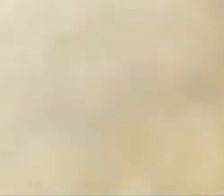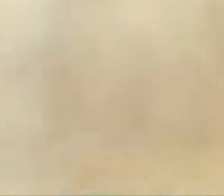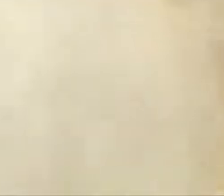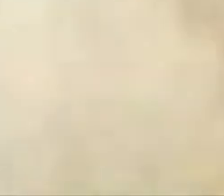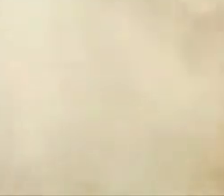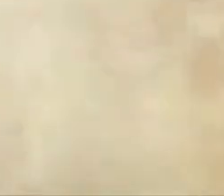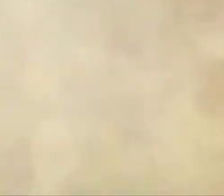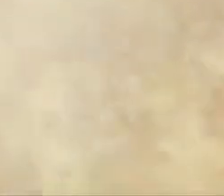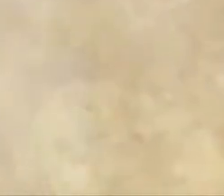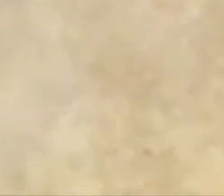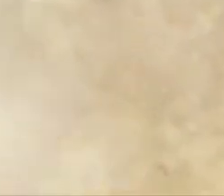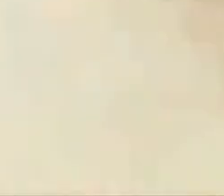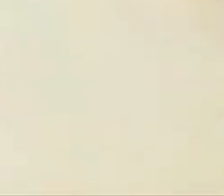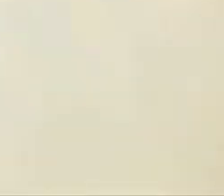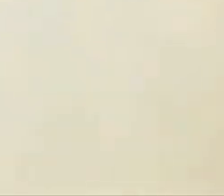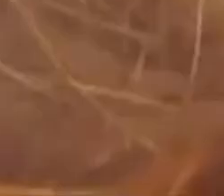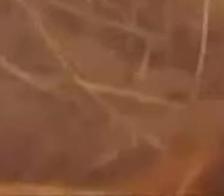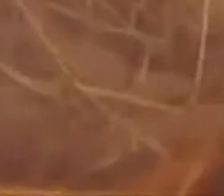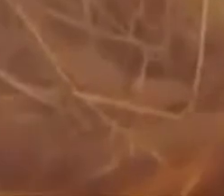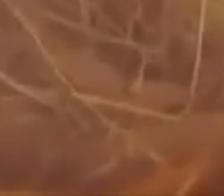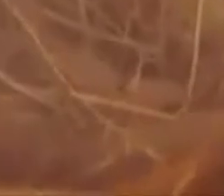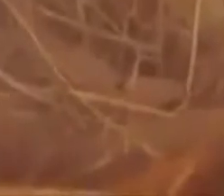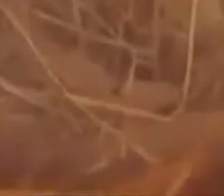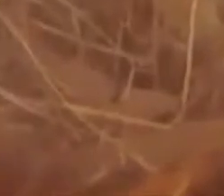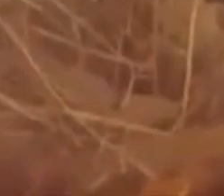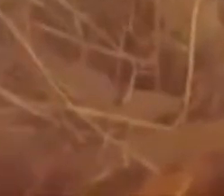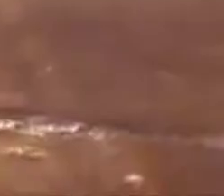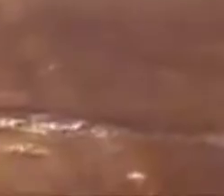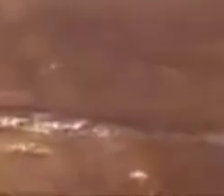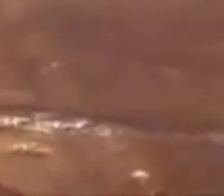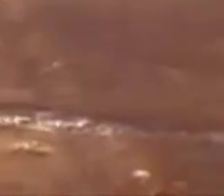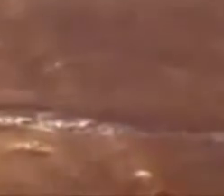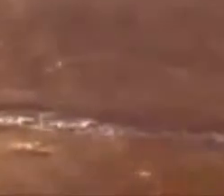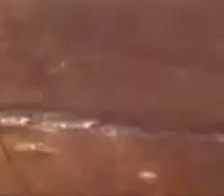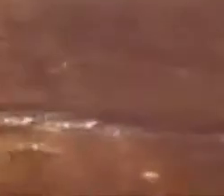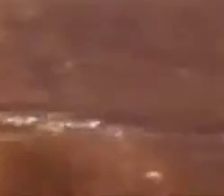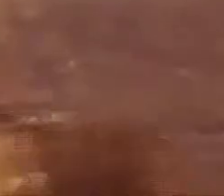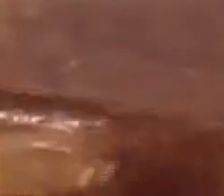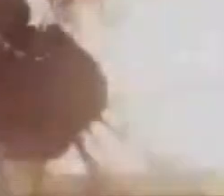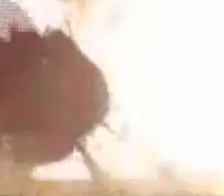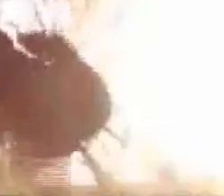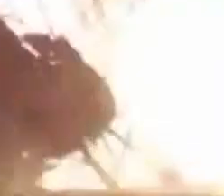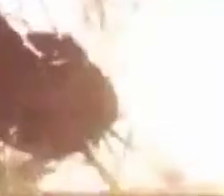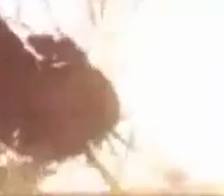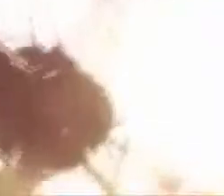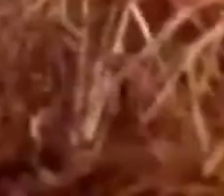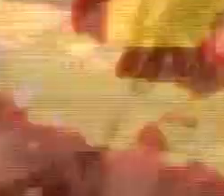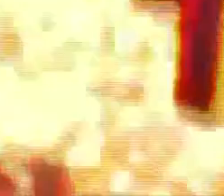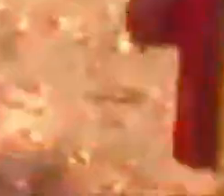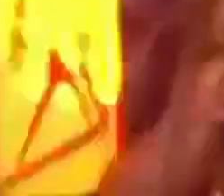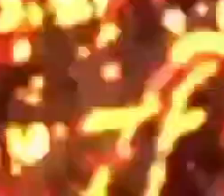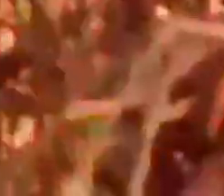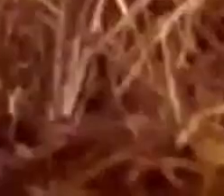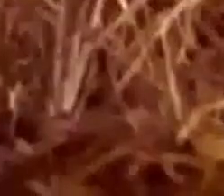la quema de objetos y basura en las vías públicas. No contaminemos el aire que respiramos.